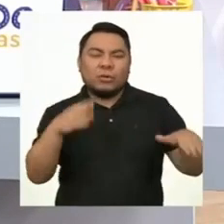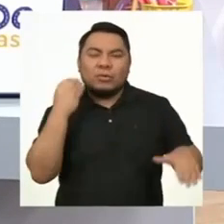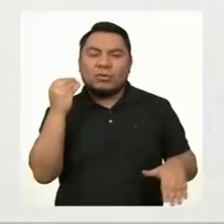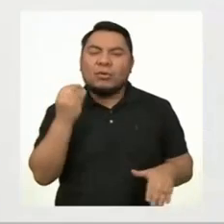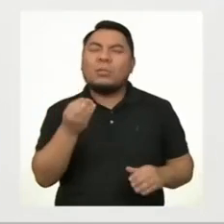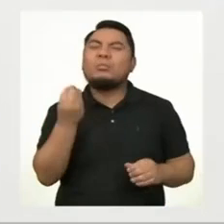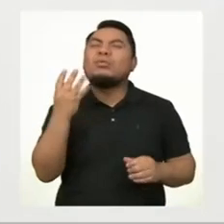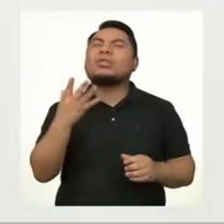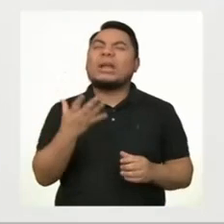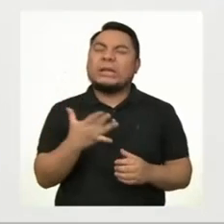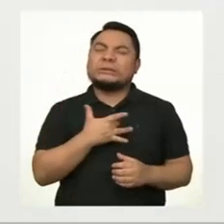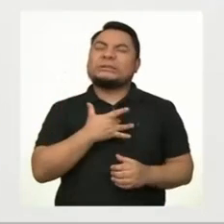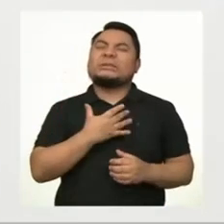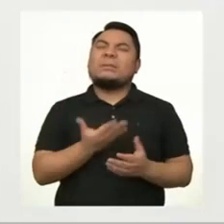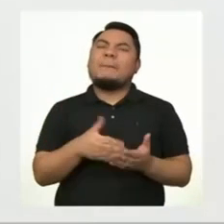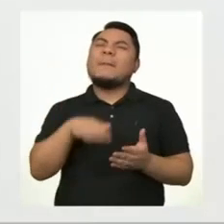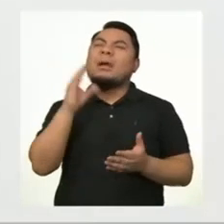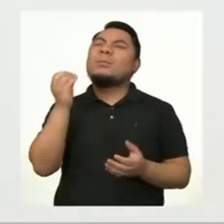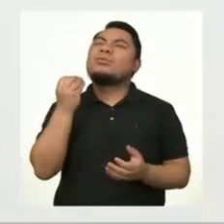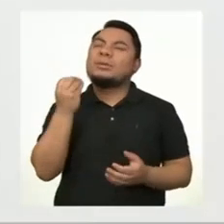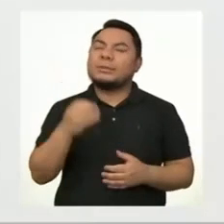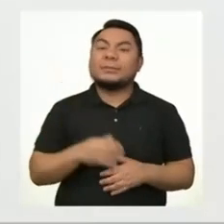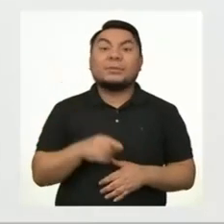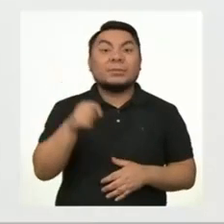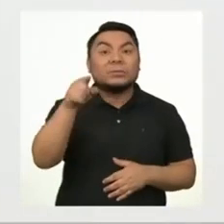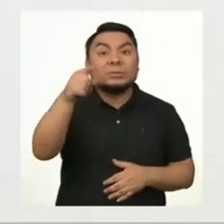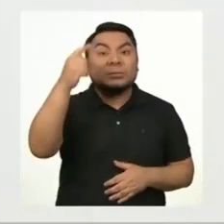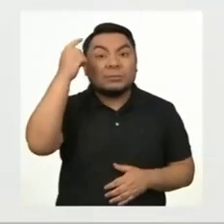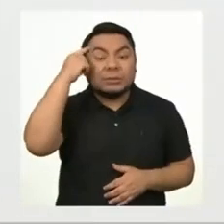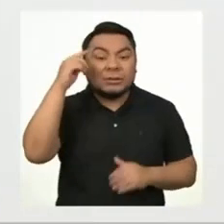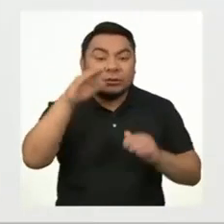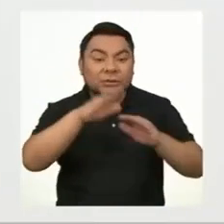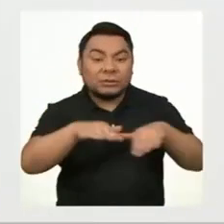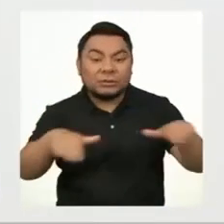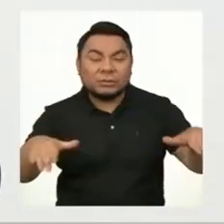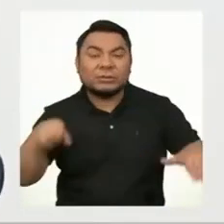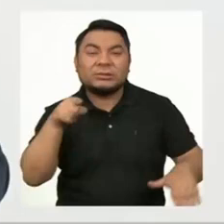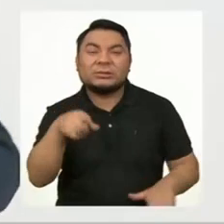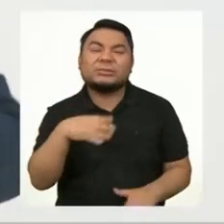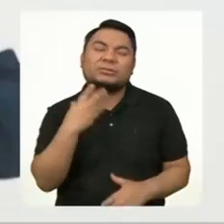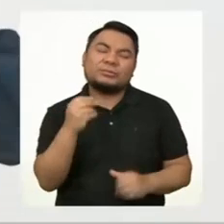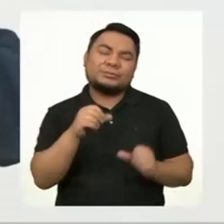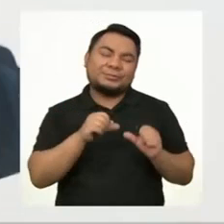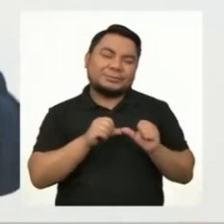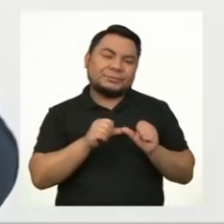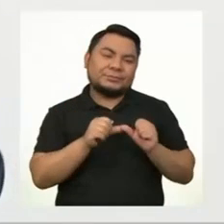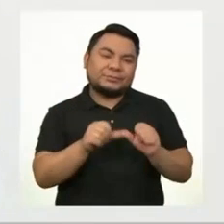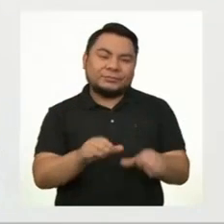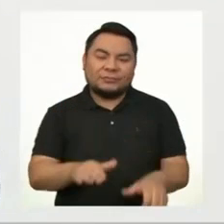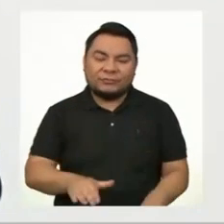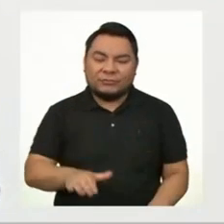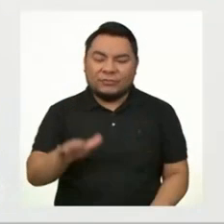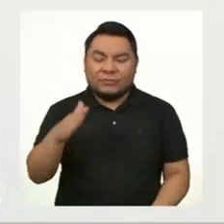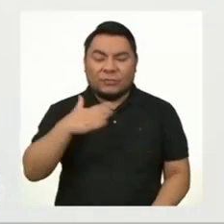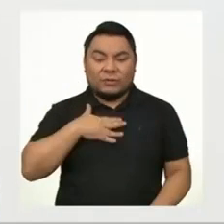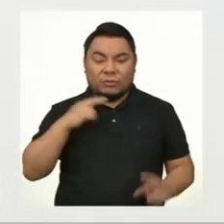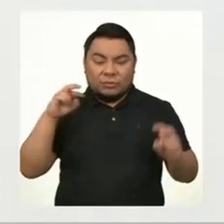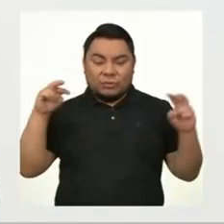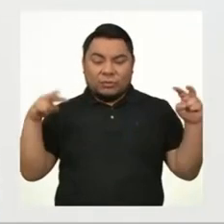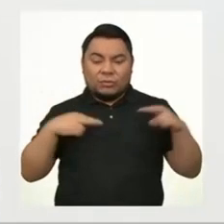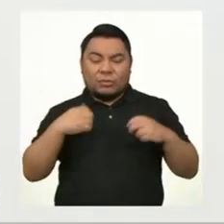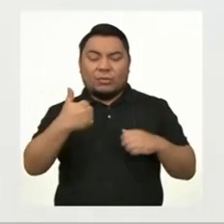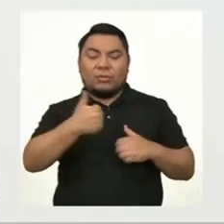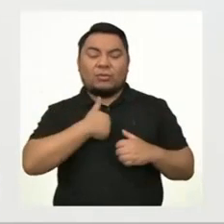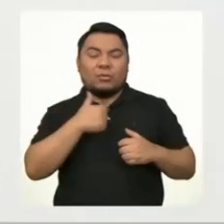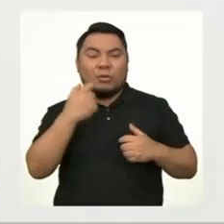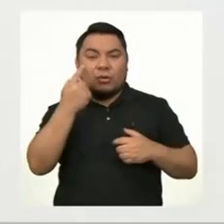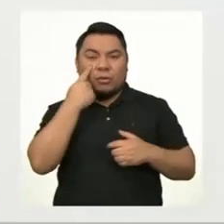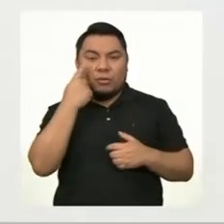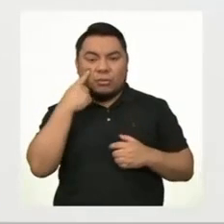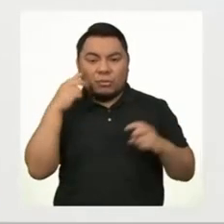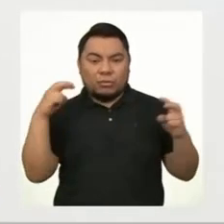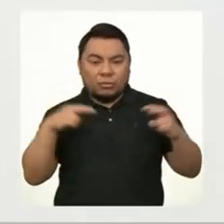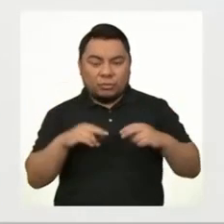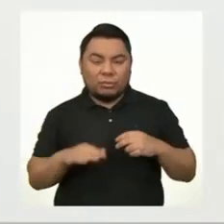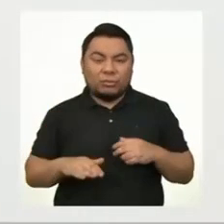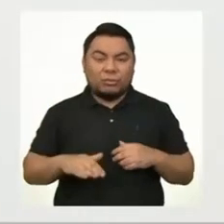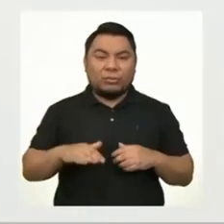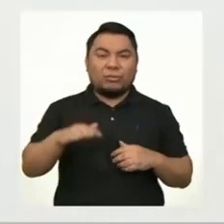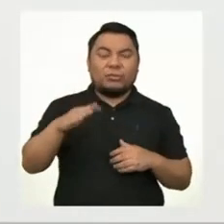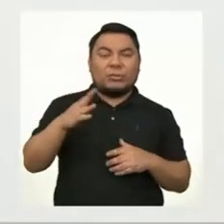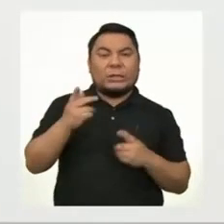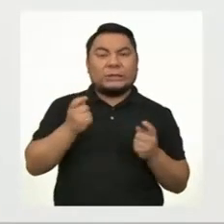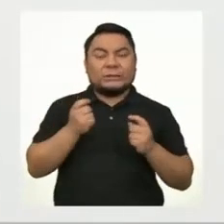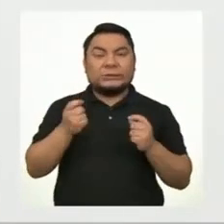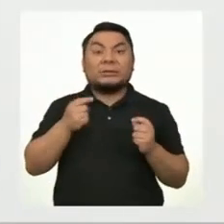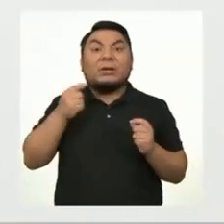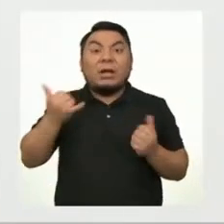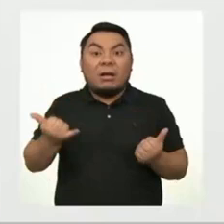adolescentes. Piensa en las niñas y los niños que están en pleno proceso de autoconocimiento. Encima de ello,